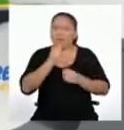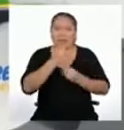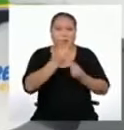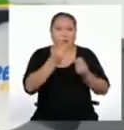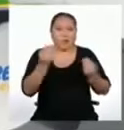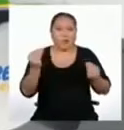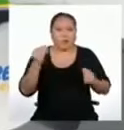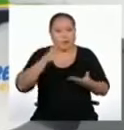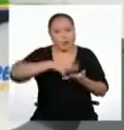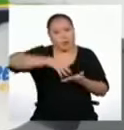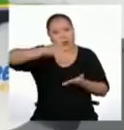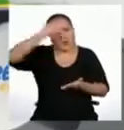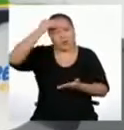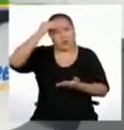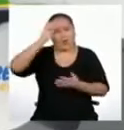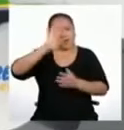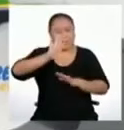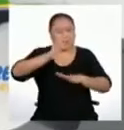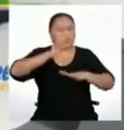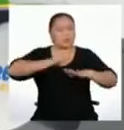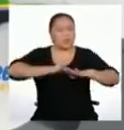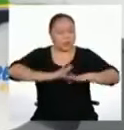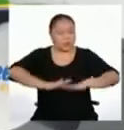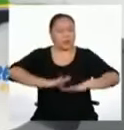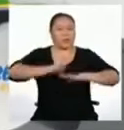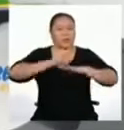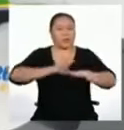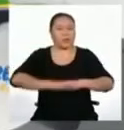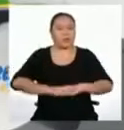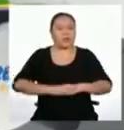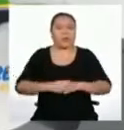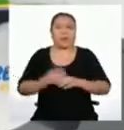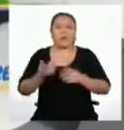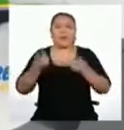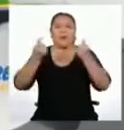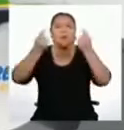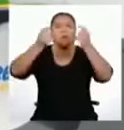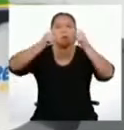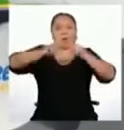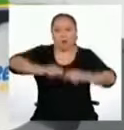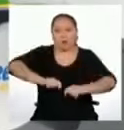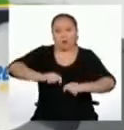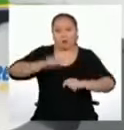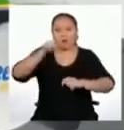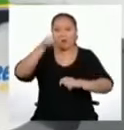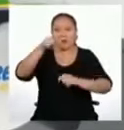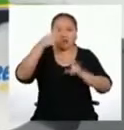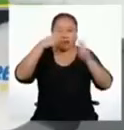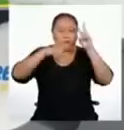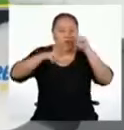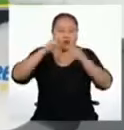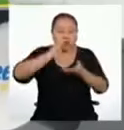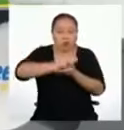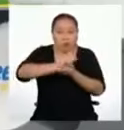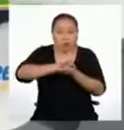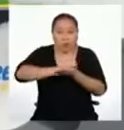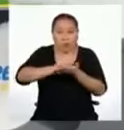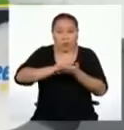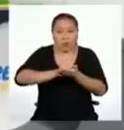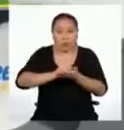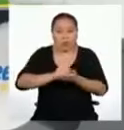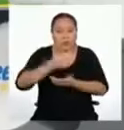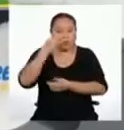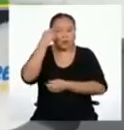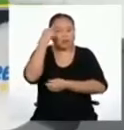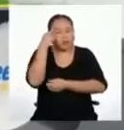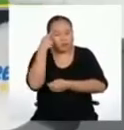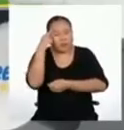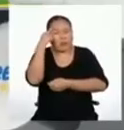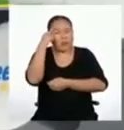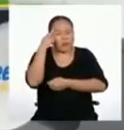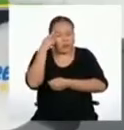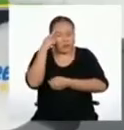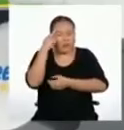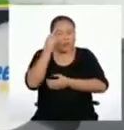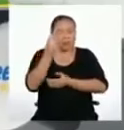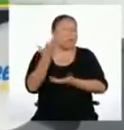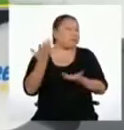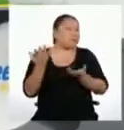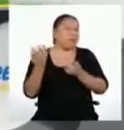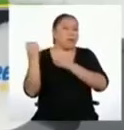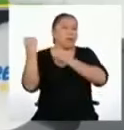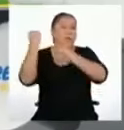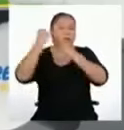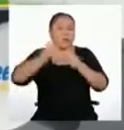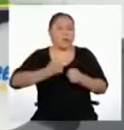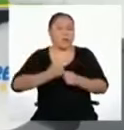hoy, pero no nos apresuremos. Vamos a tomar una pequeña pausa para que revises tus notas, medites sobre la naturaleza del poder